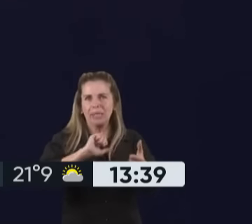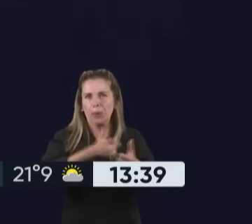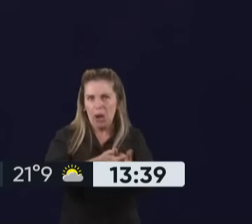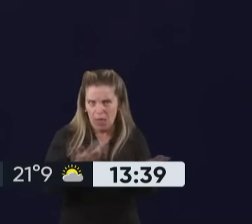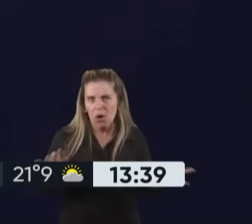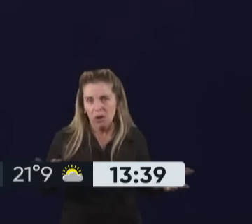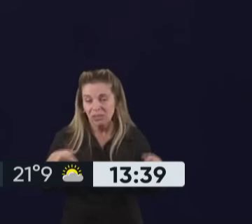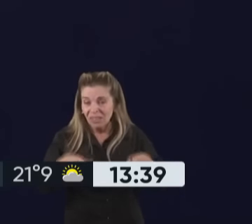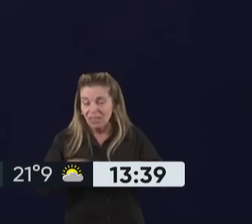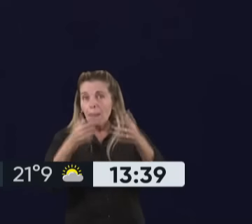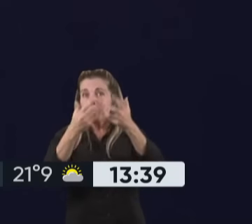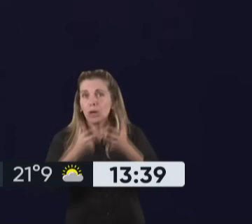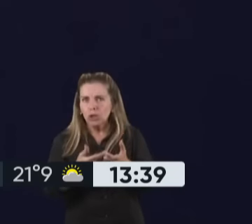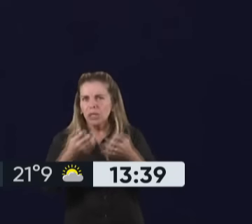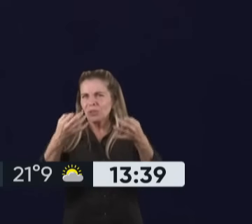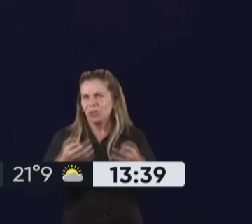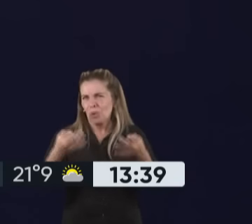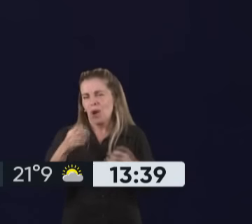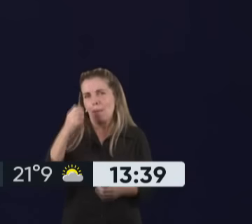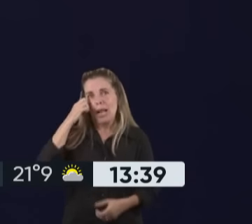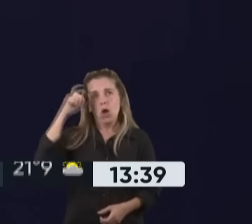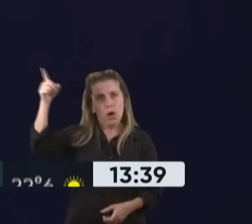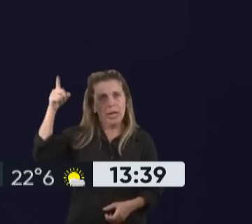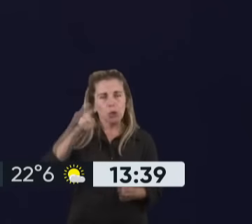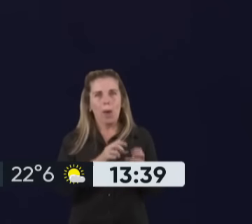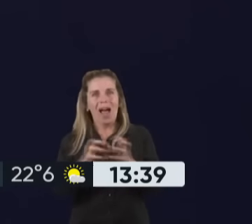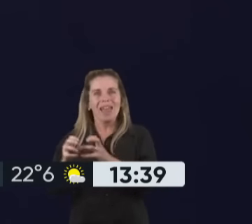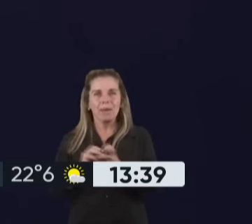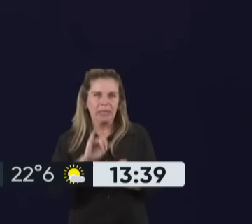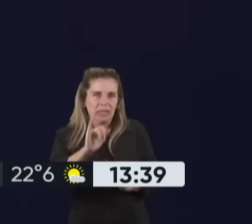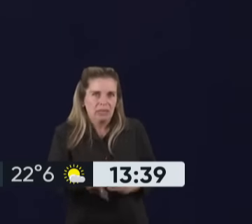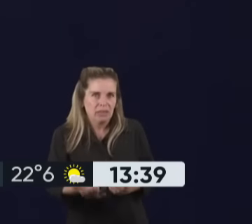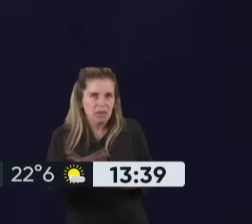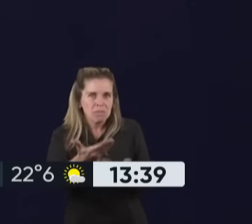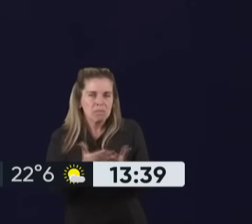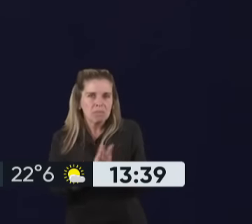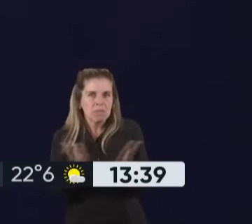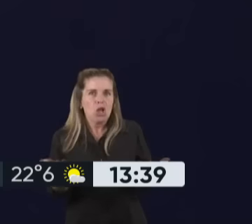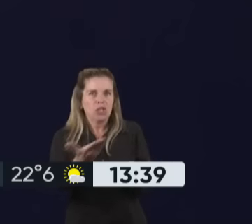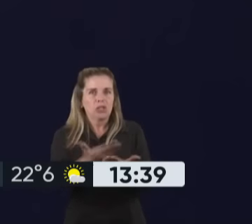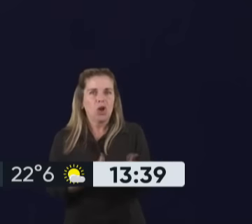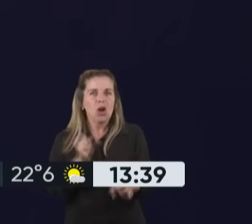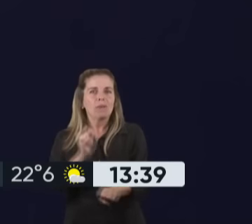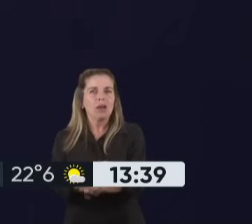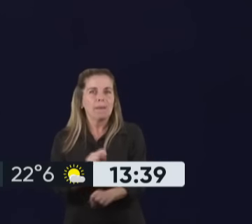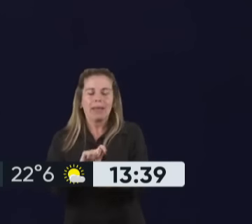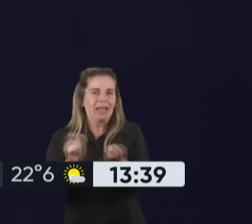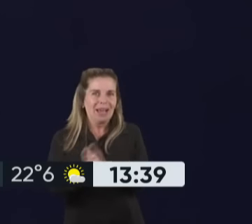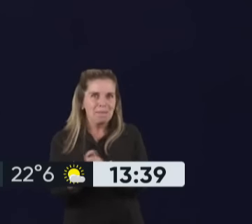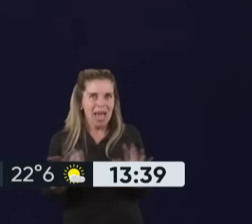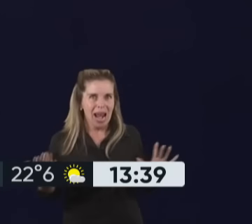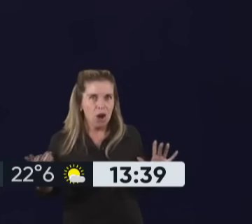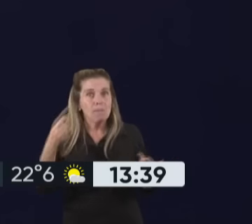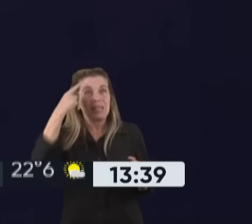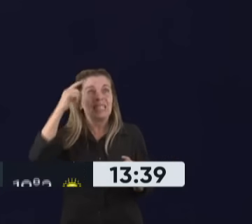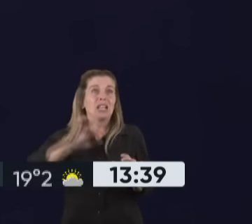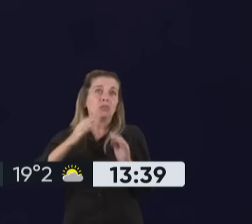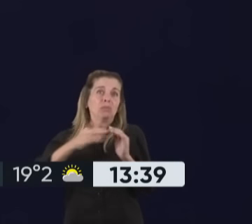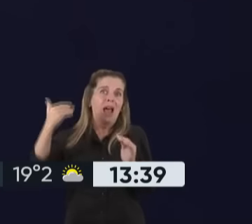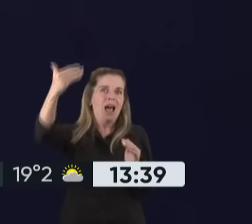sin duda que se va a discutir, porque es un cuerpo que la idea es que sirva para bastantes años,